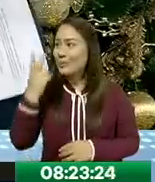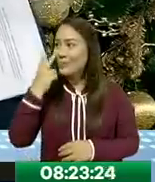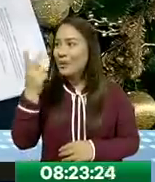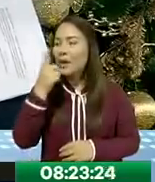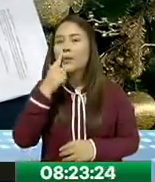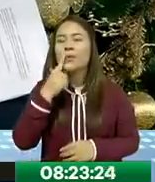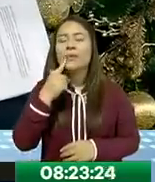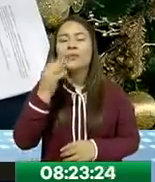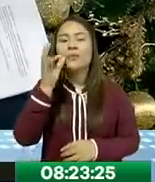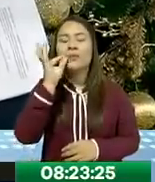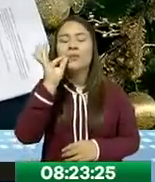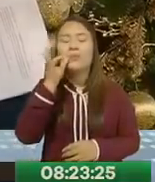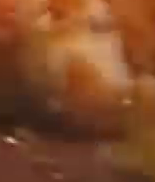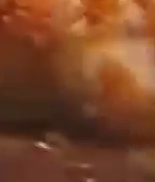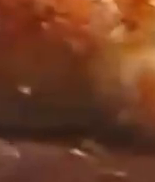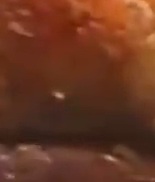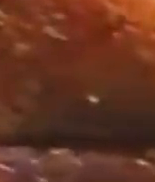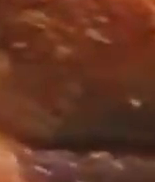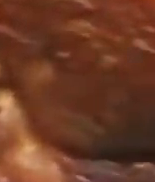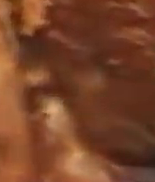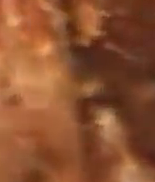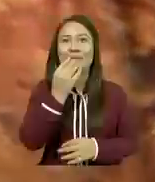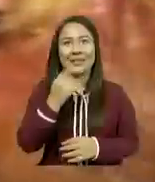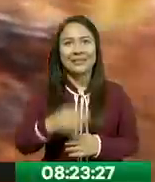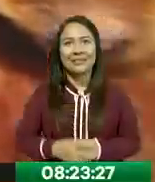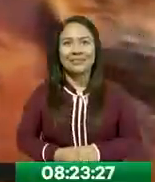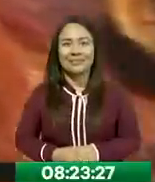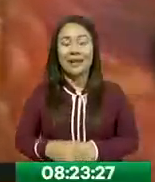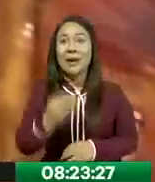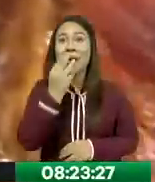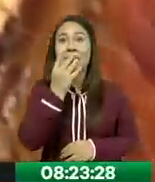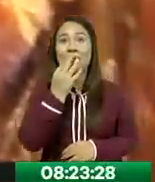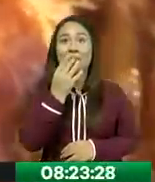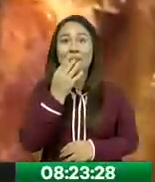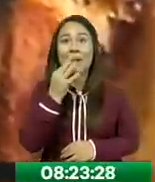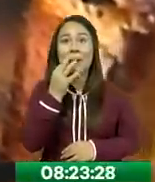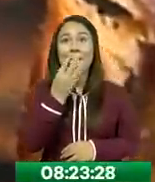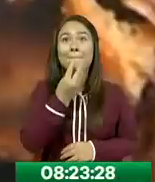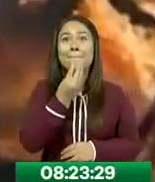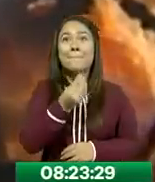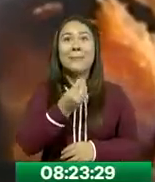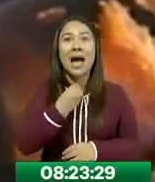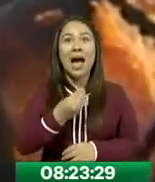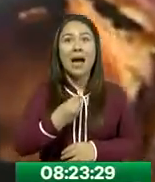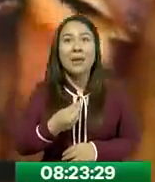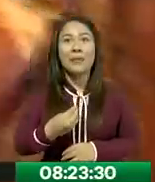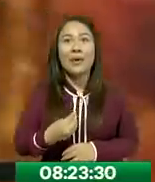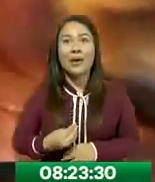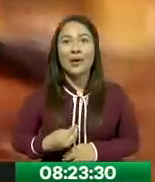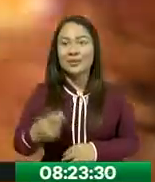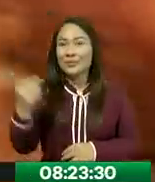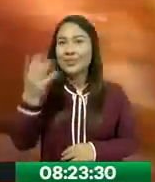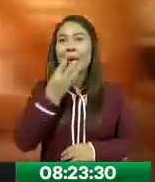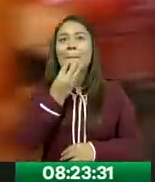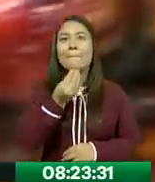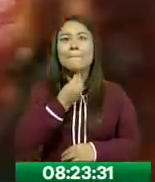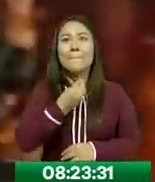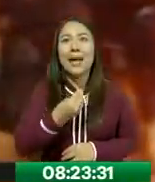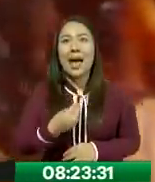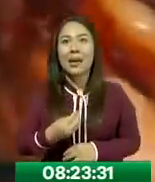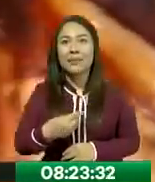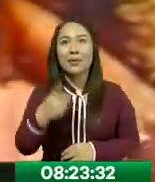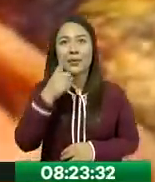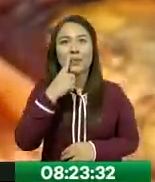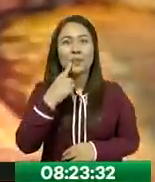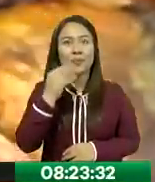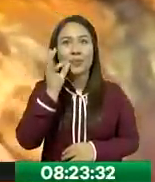delicioso, crujiente a la vez. ¡Guárdeme! Y cuando es Navidad, huele a pierna de chancho y, por supuesto, al pavito.